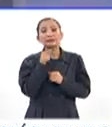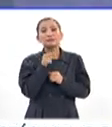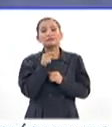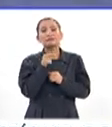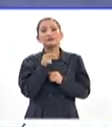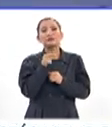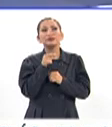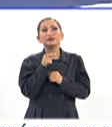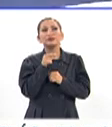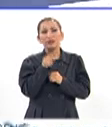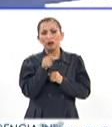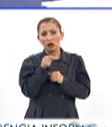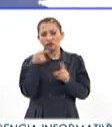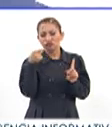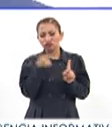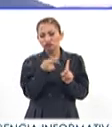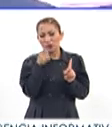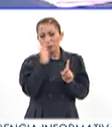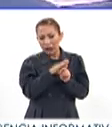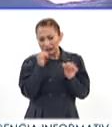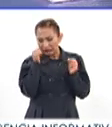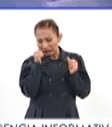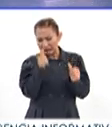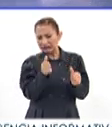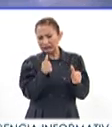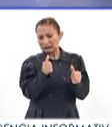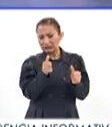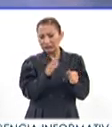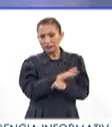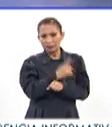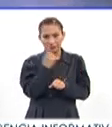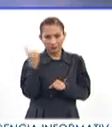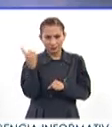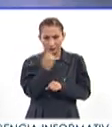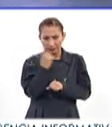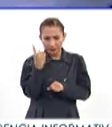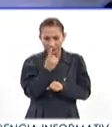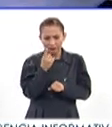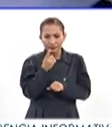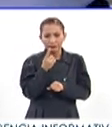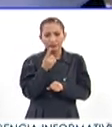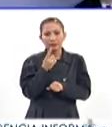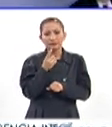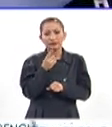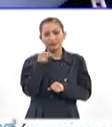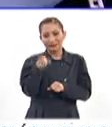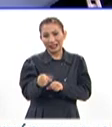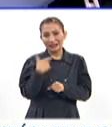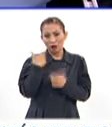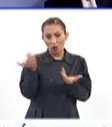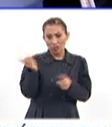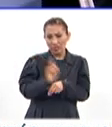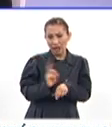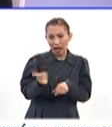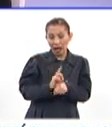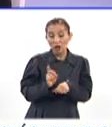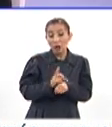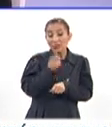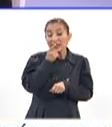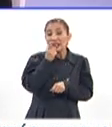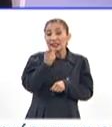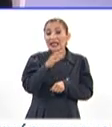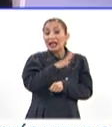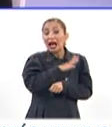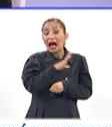de los puntos que más nos llamaba la atención porque en el cotidiano se dice que